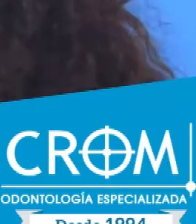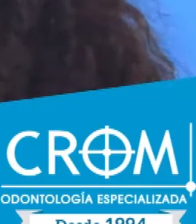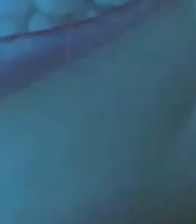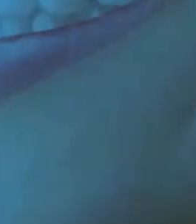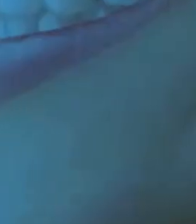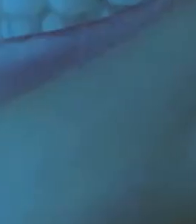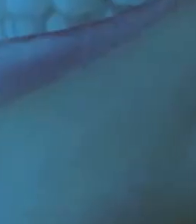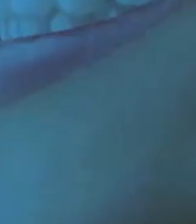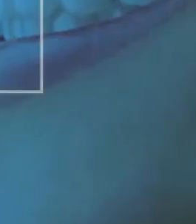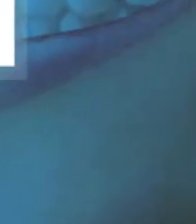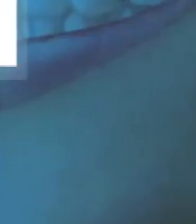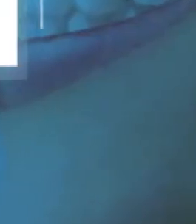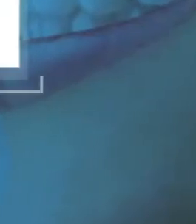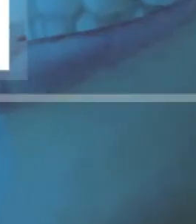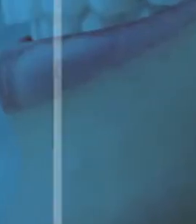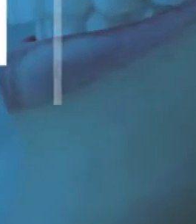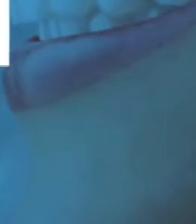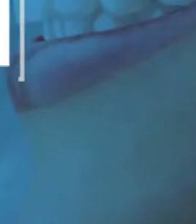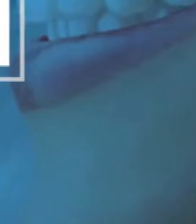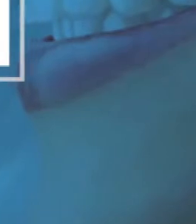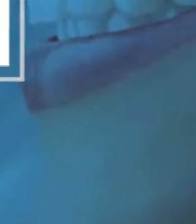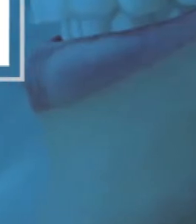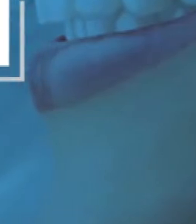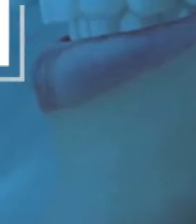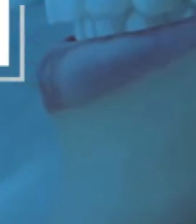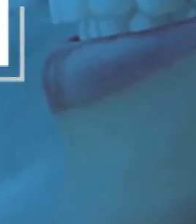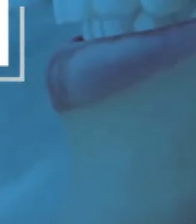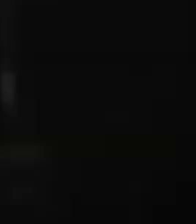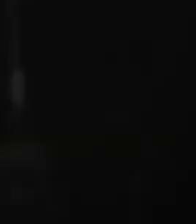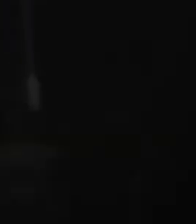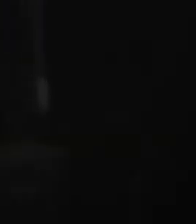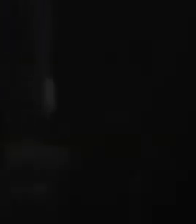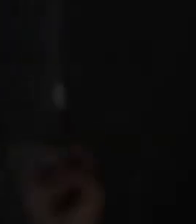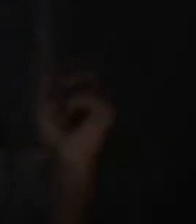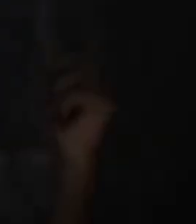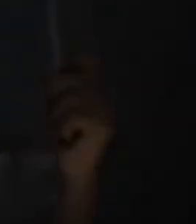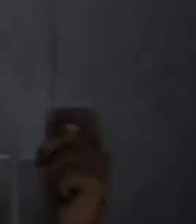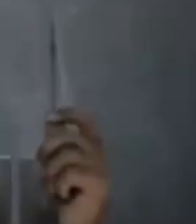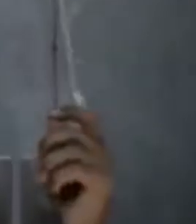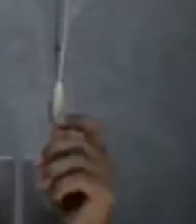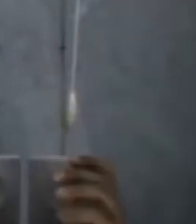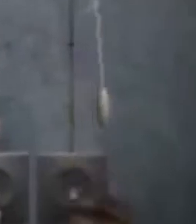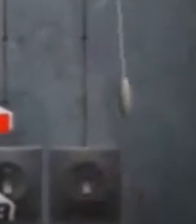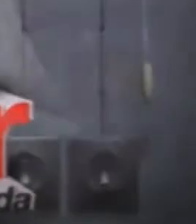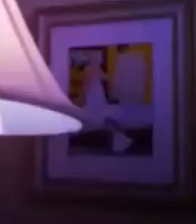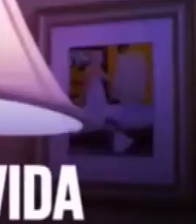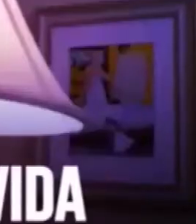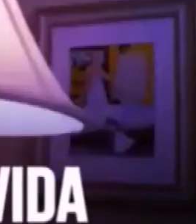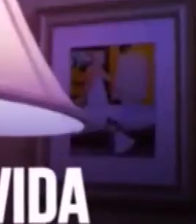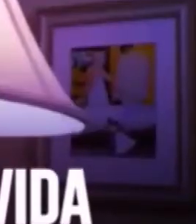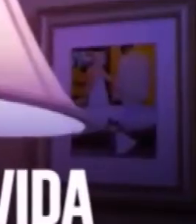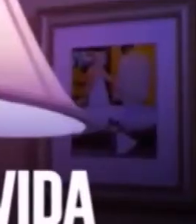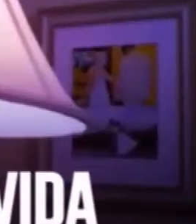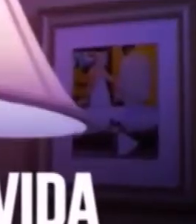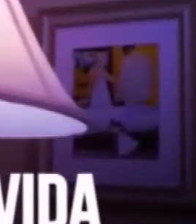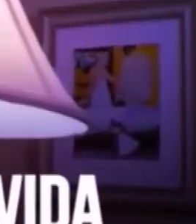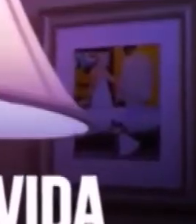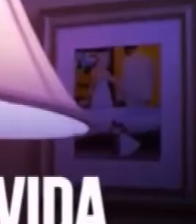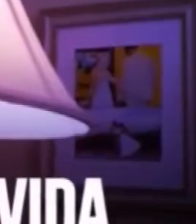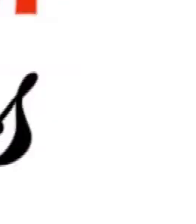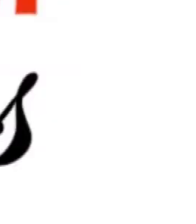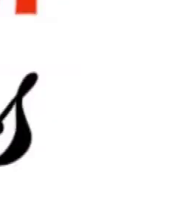Chrome, odontología especializada. Visita chrome.com.co. Electrofer, ilumina